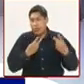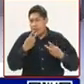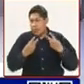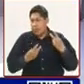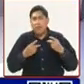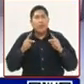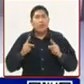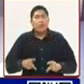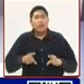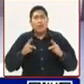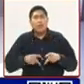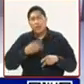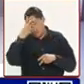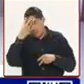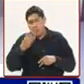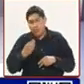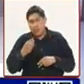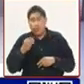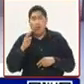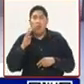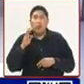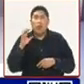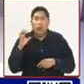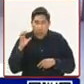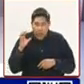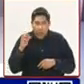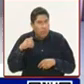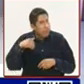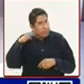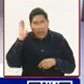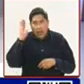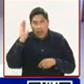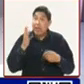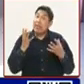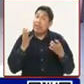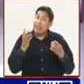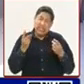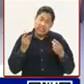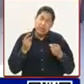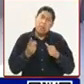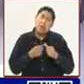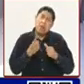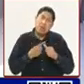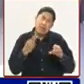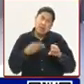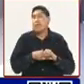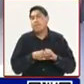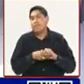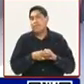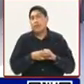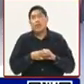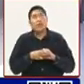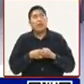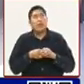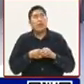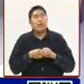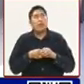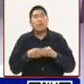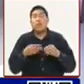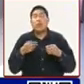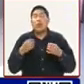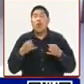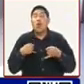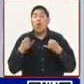donde la gente está durmiendo. Son más de 400 los que quieren tener la intención de ingresar al servicio premilitar, pero no hay fecha